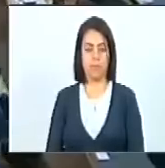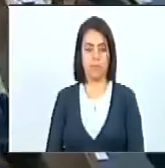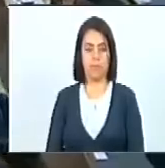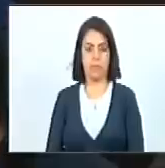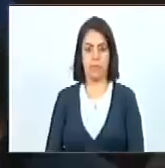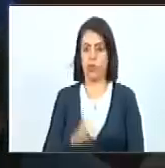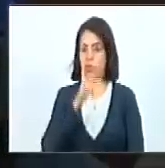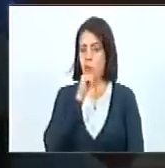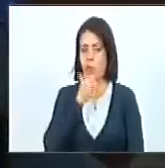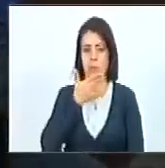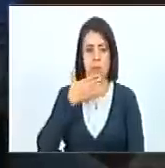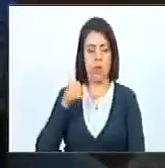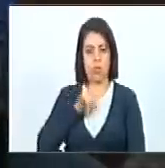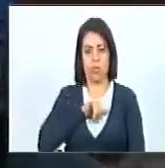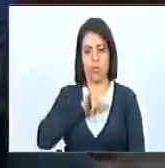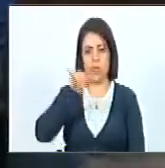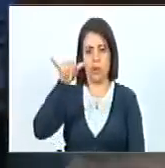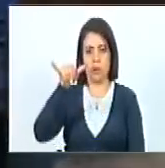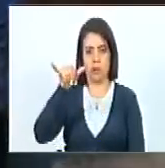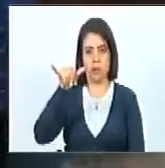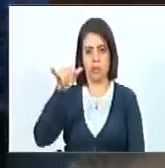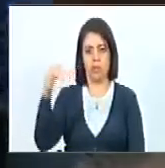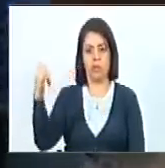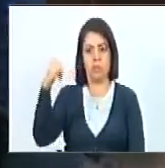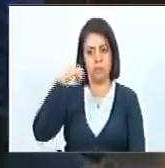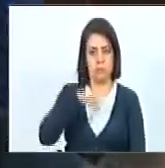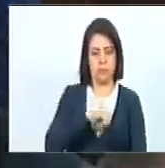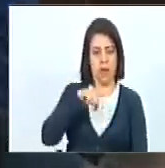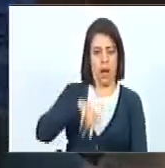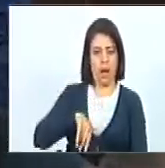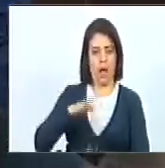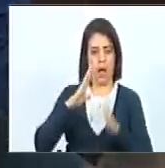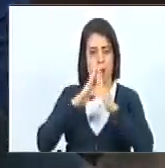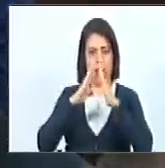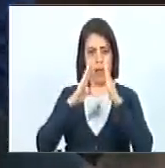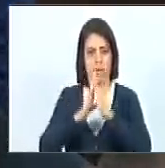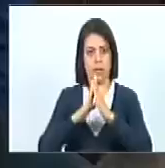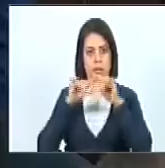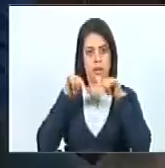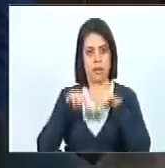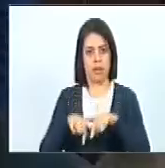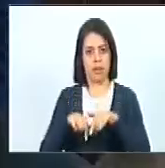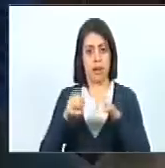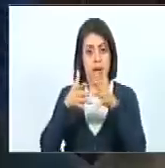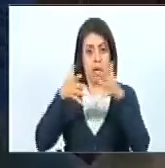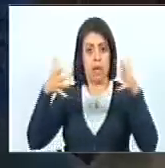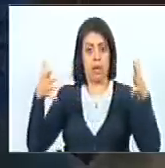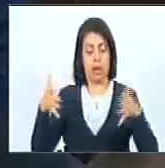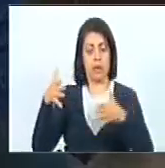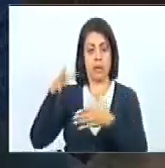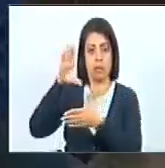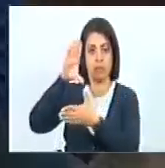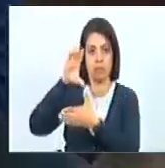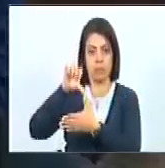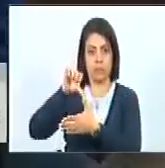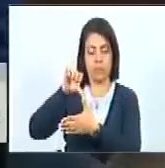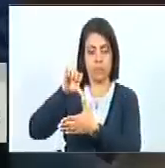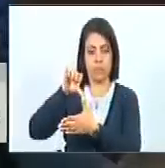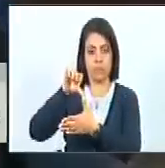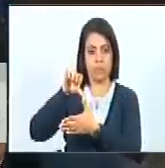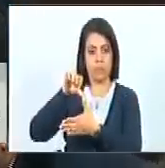No existe mejor viaje que el de regreso a casa, a la casa del gigante de América del Sur.